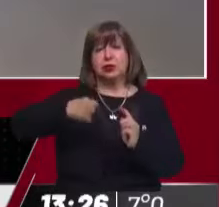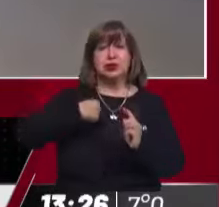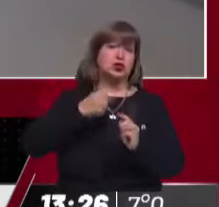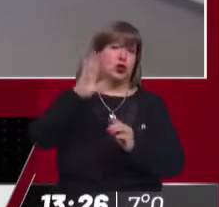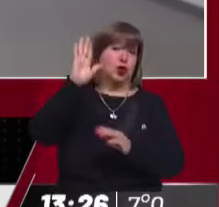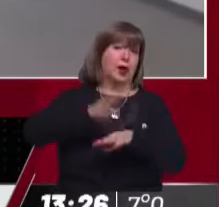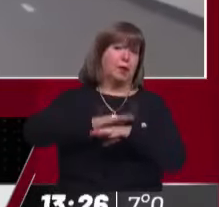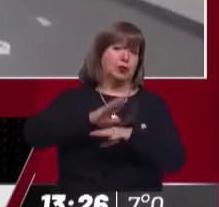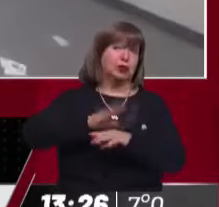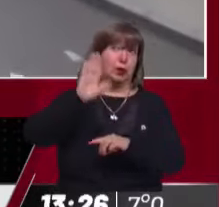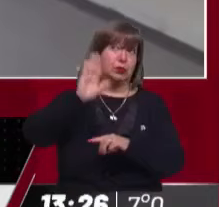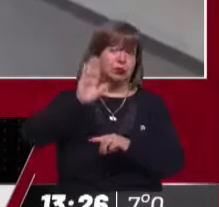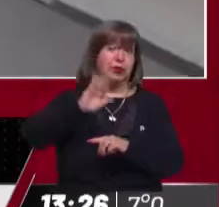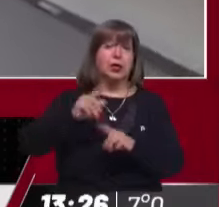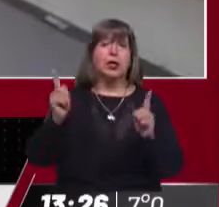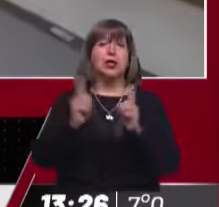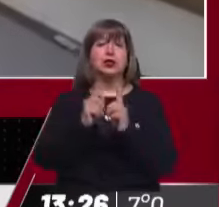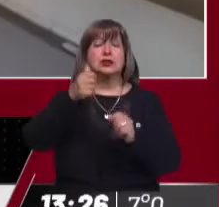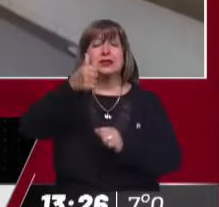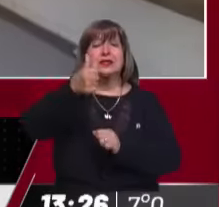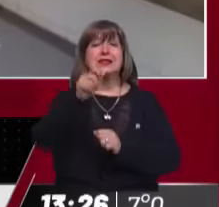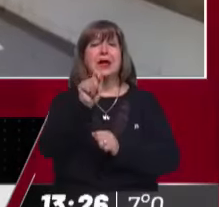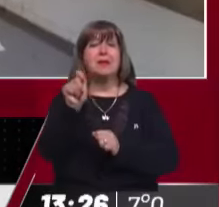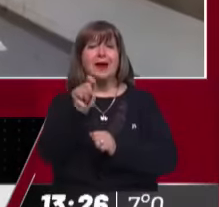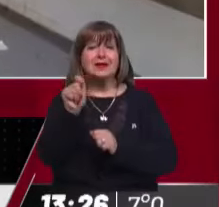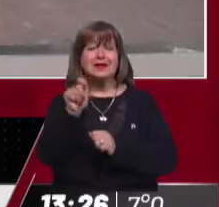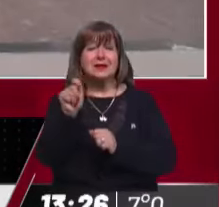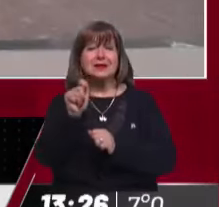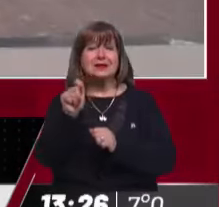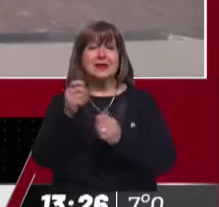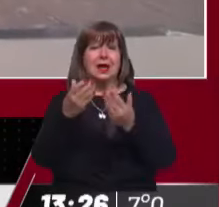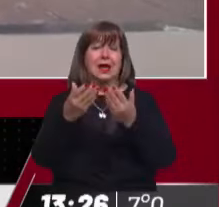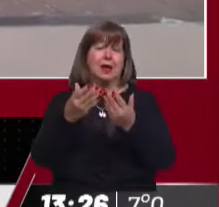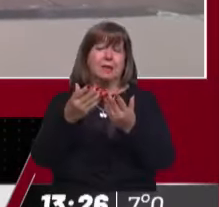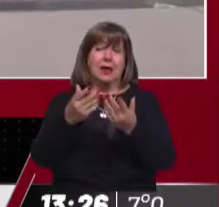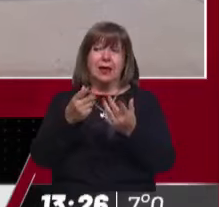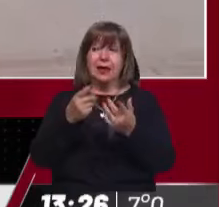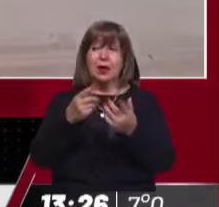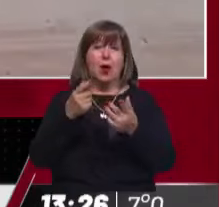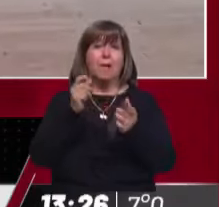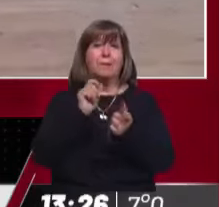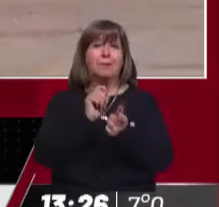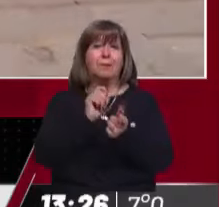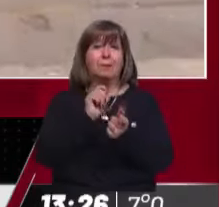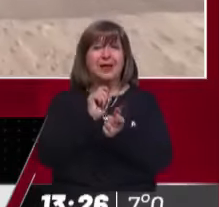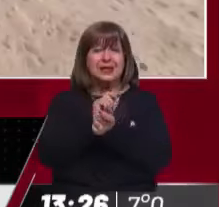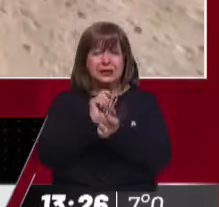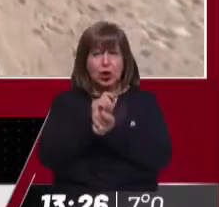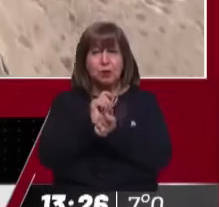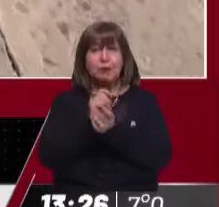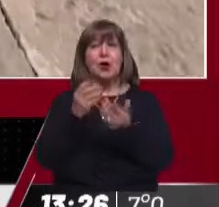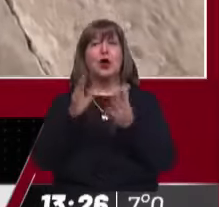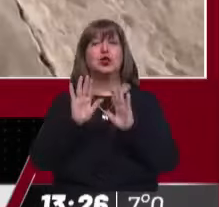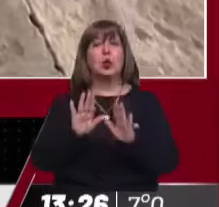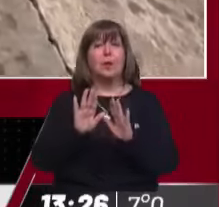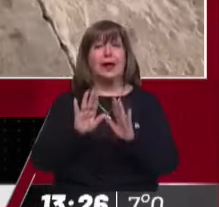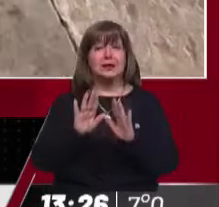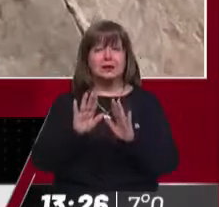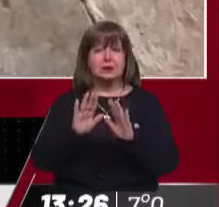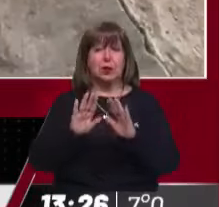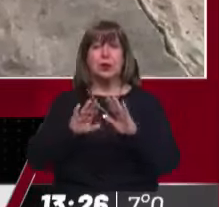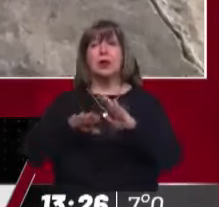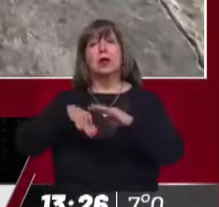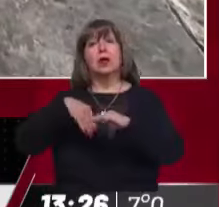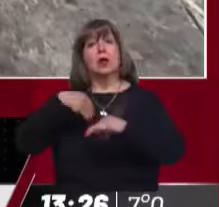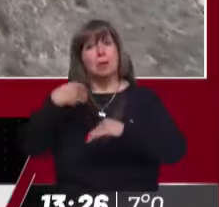hace cargo el club? Seguramente se hace cargo el club. Ya ocurrió en una oportunidad y ahora tendrán que afrontarlo nuevamente. Ustedes